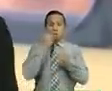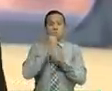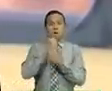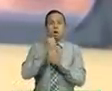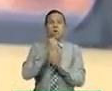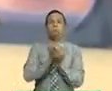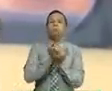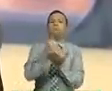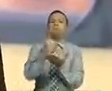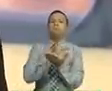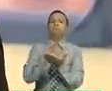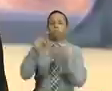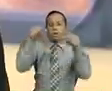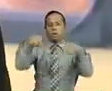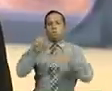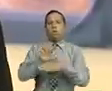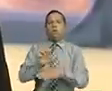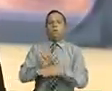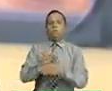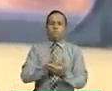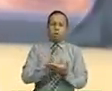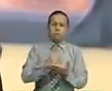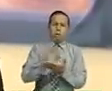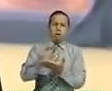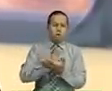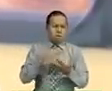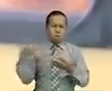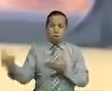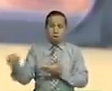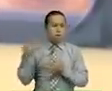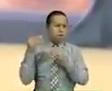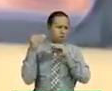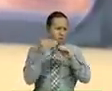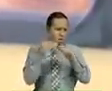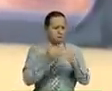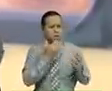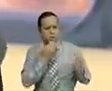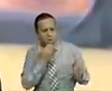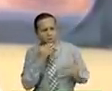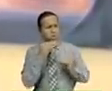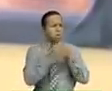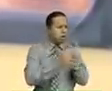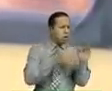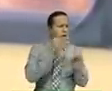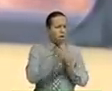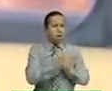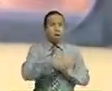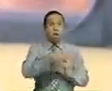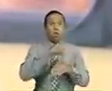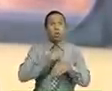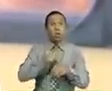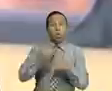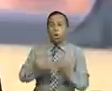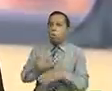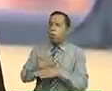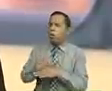semanas aquí en el país, asesorando, capacitando,